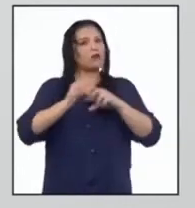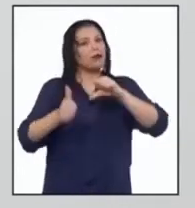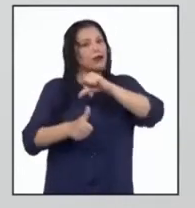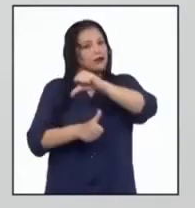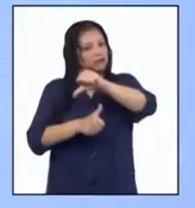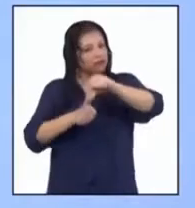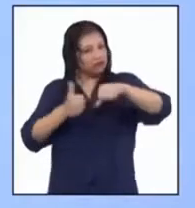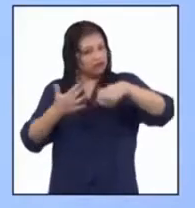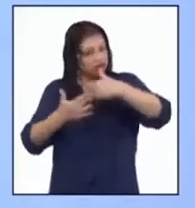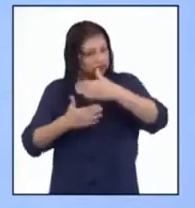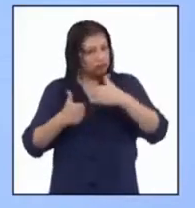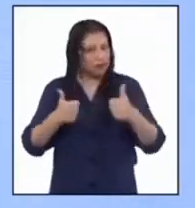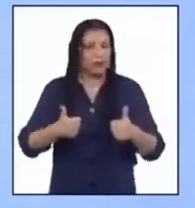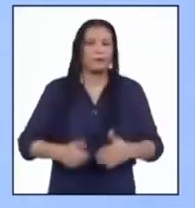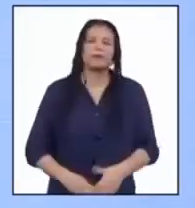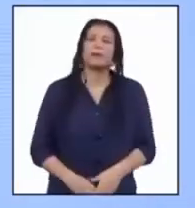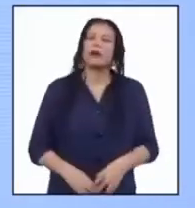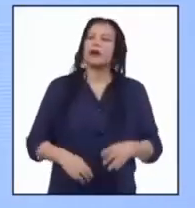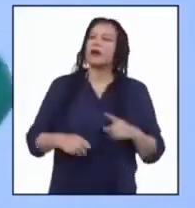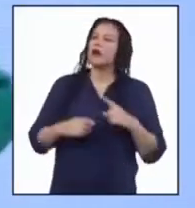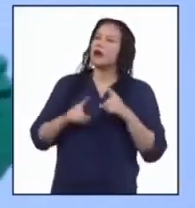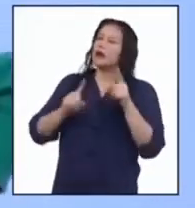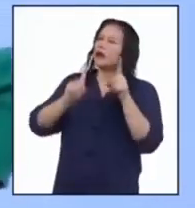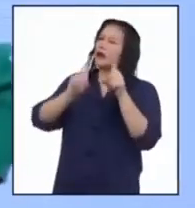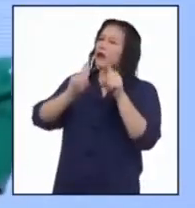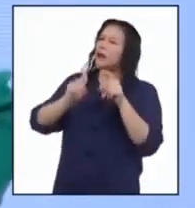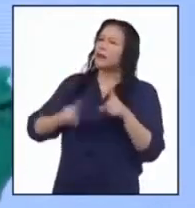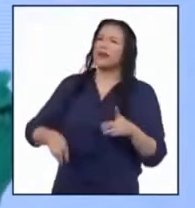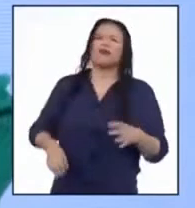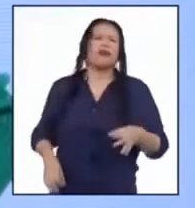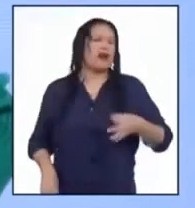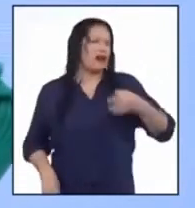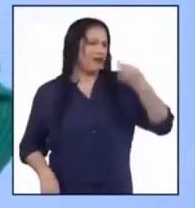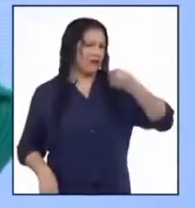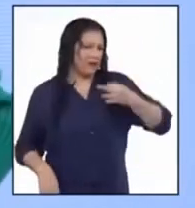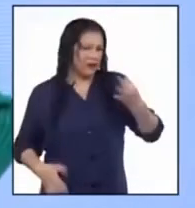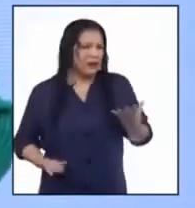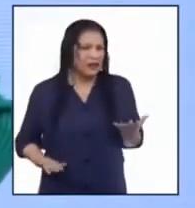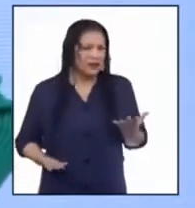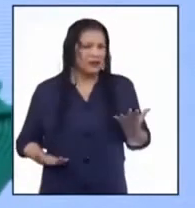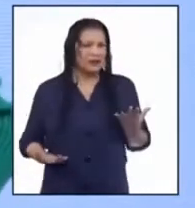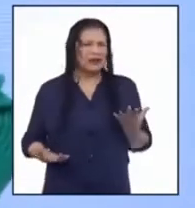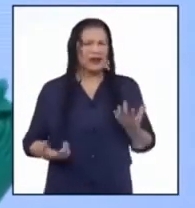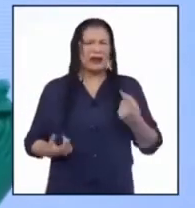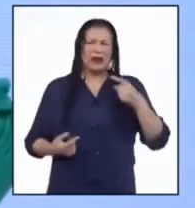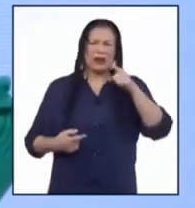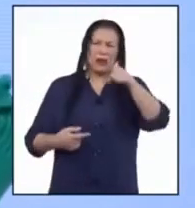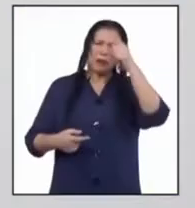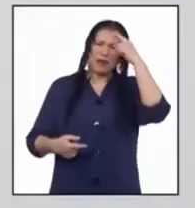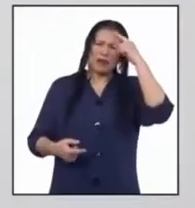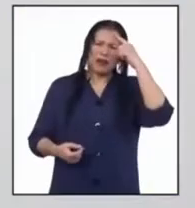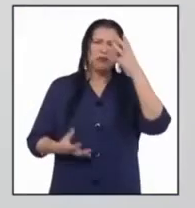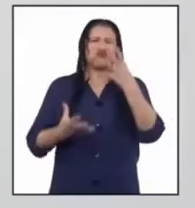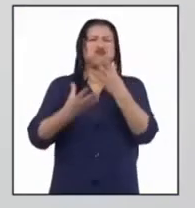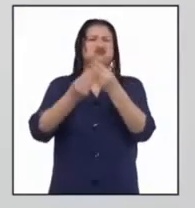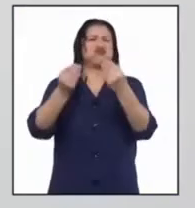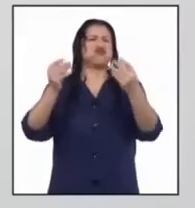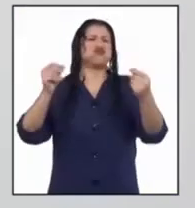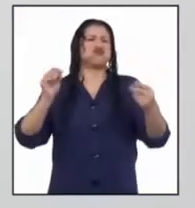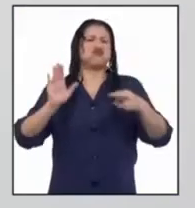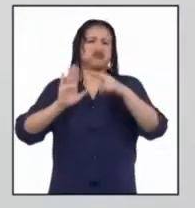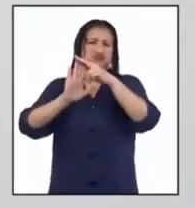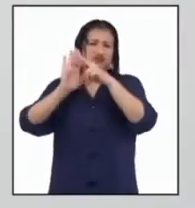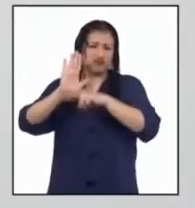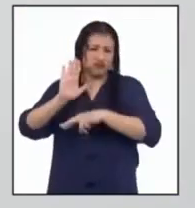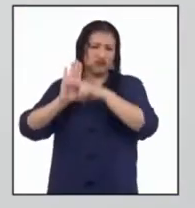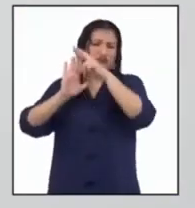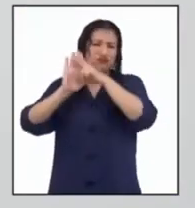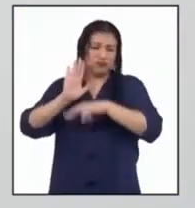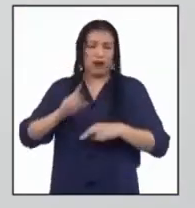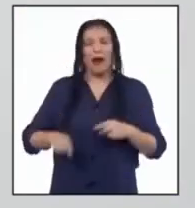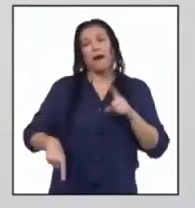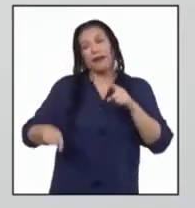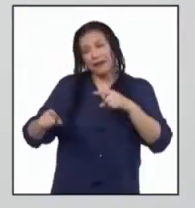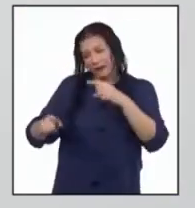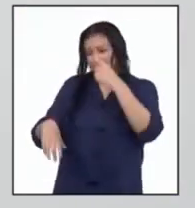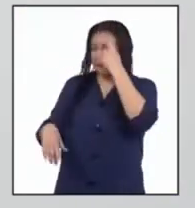convivencia. Profesora, pero la verdad, ¿no existen demasiadas reglas? A veces lo parece,